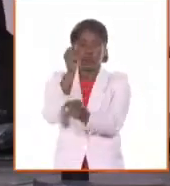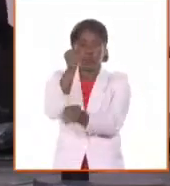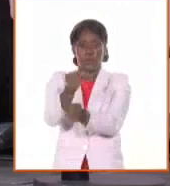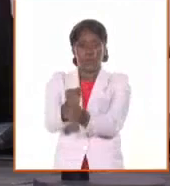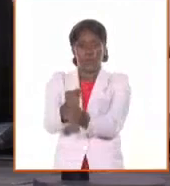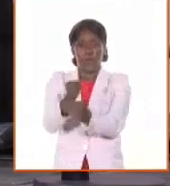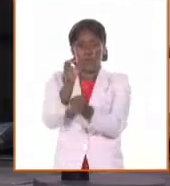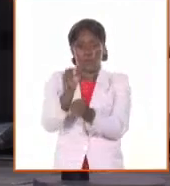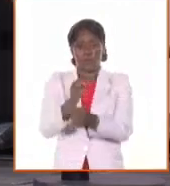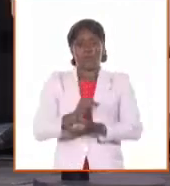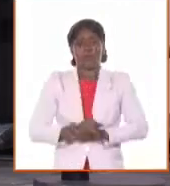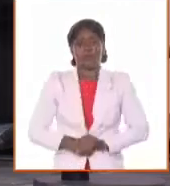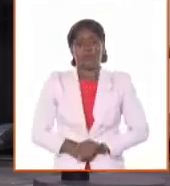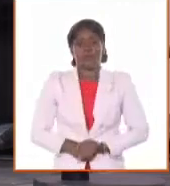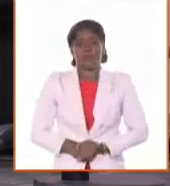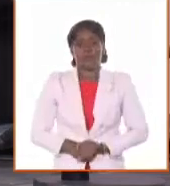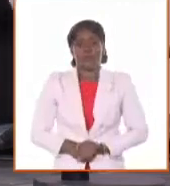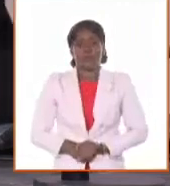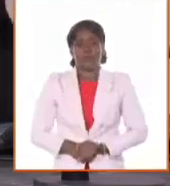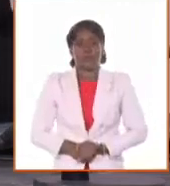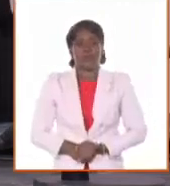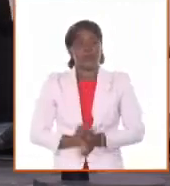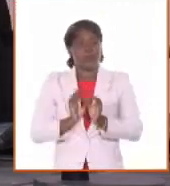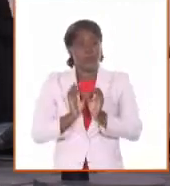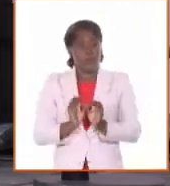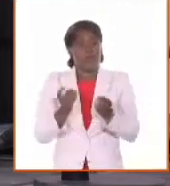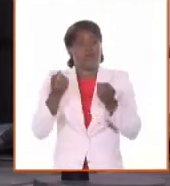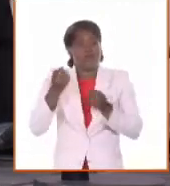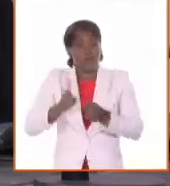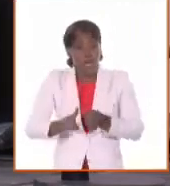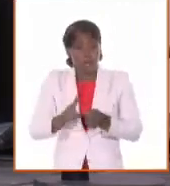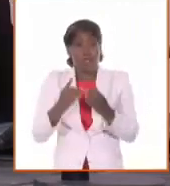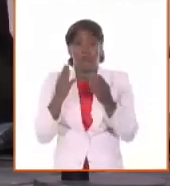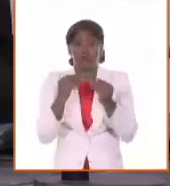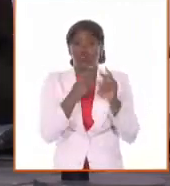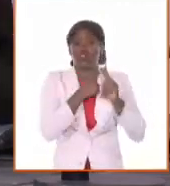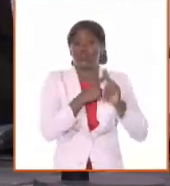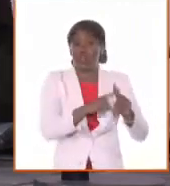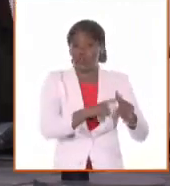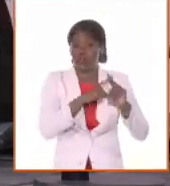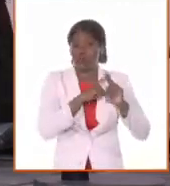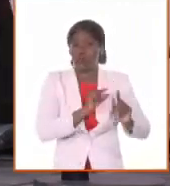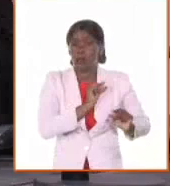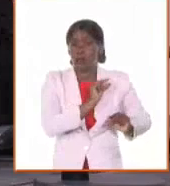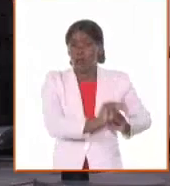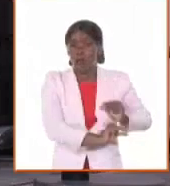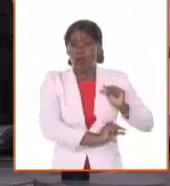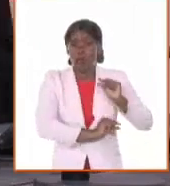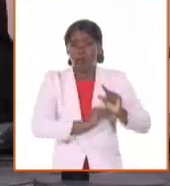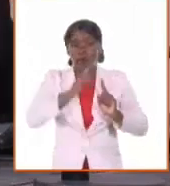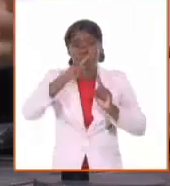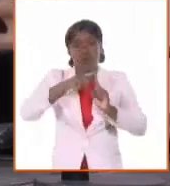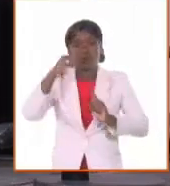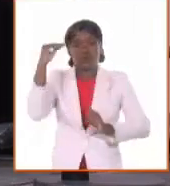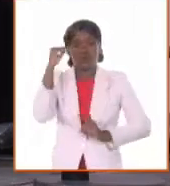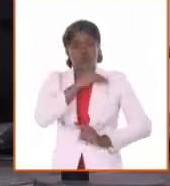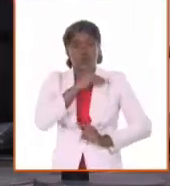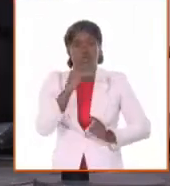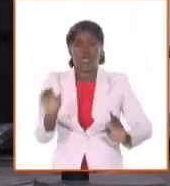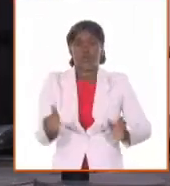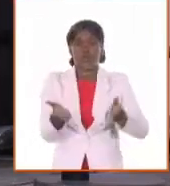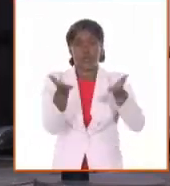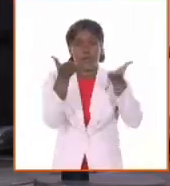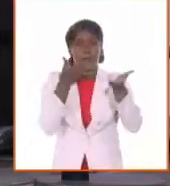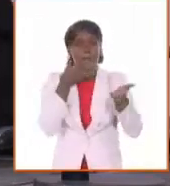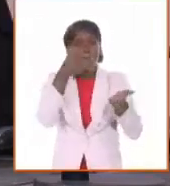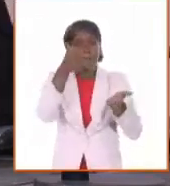esos derechos hay mucho tela por donde cortar es un servicio Como decíamos que ha crecido exponencialmente en los últimos años que ha ejercido una